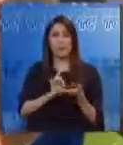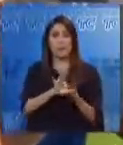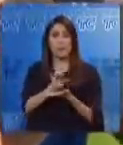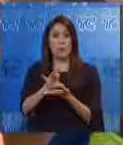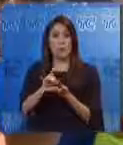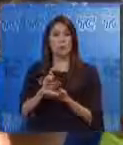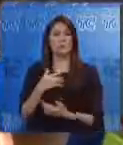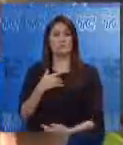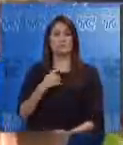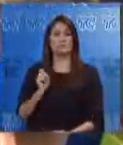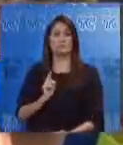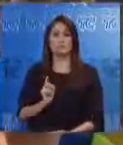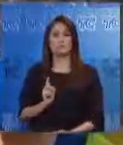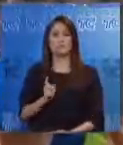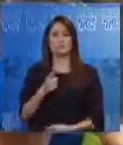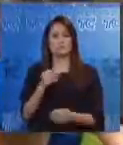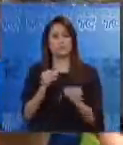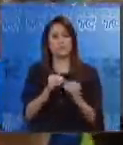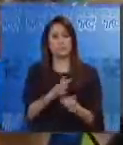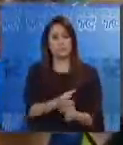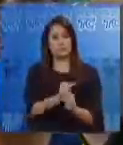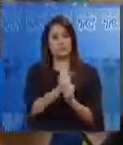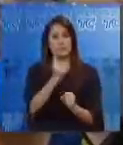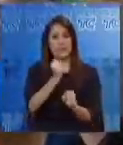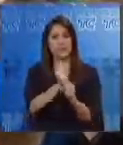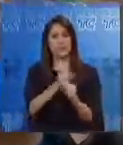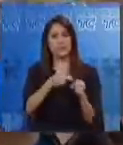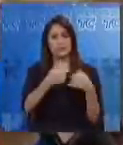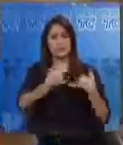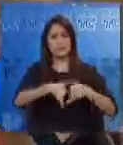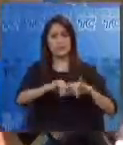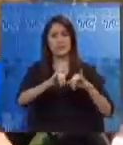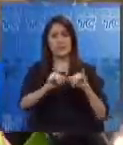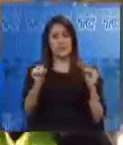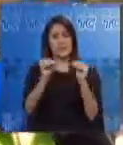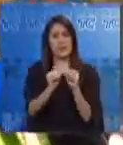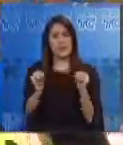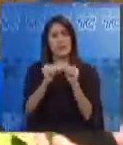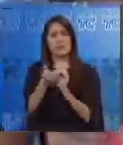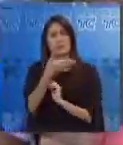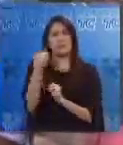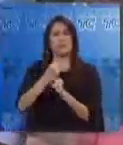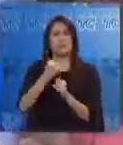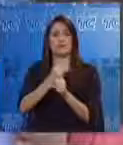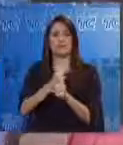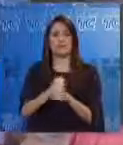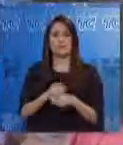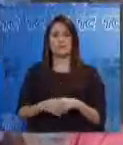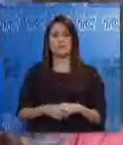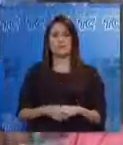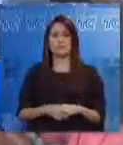quiero los otros candidatos el empleo a mantener el empleo más y mejor empleo